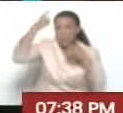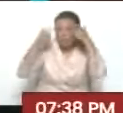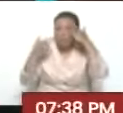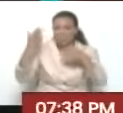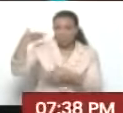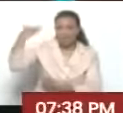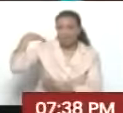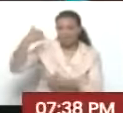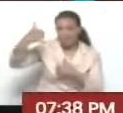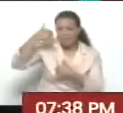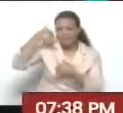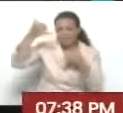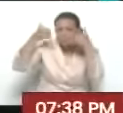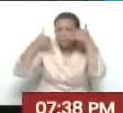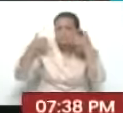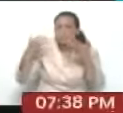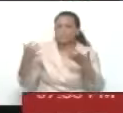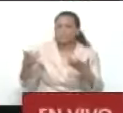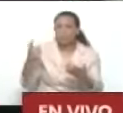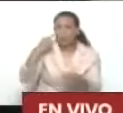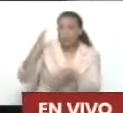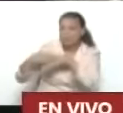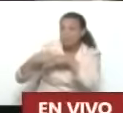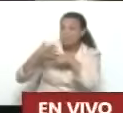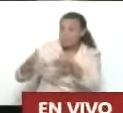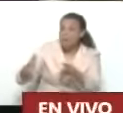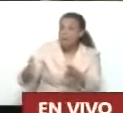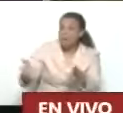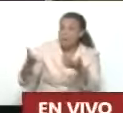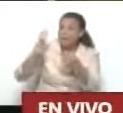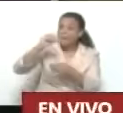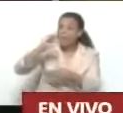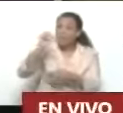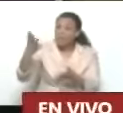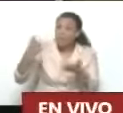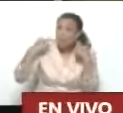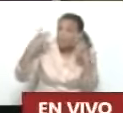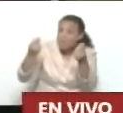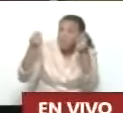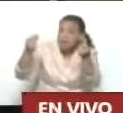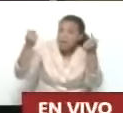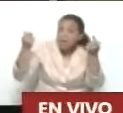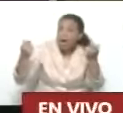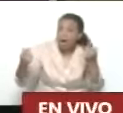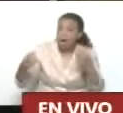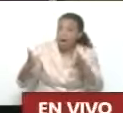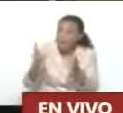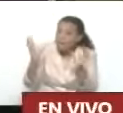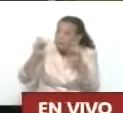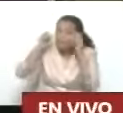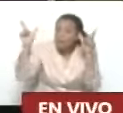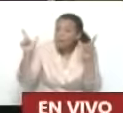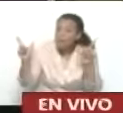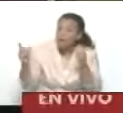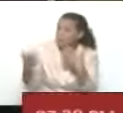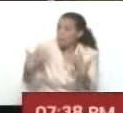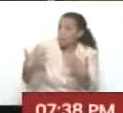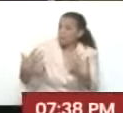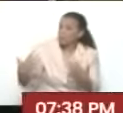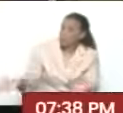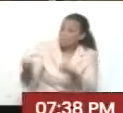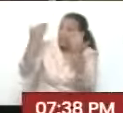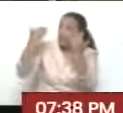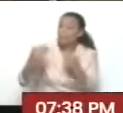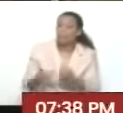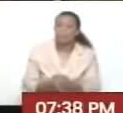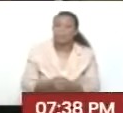Sí. Porque él veía aquello y dijo, decía, Monedero, ¿habéis despertado? Y dijo, un poco, presidente, pero no se emocione tanto, ¿no?